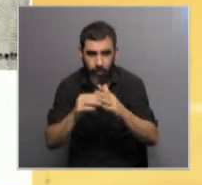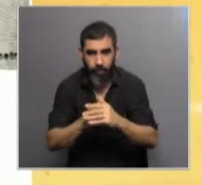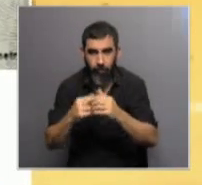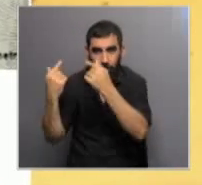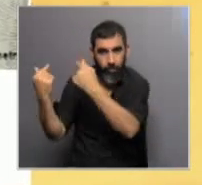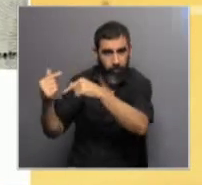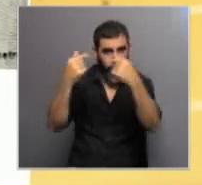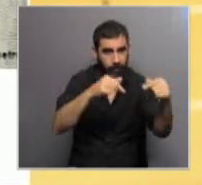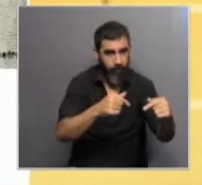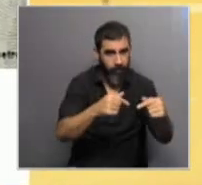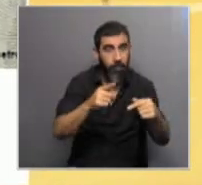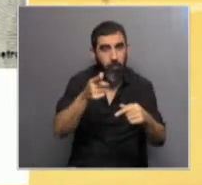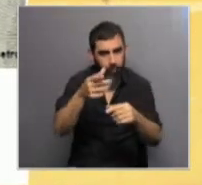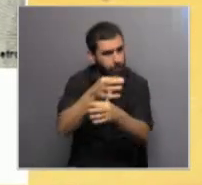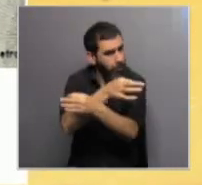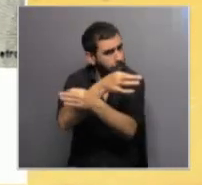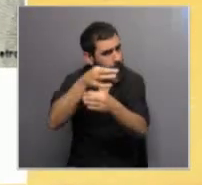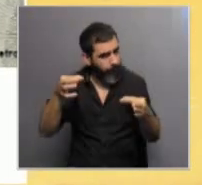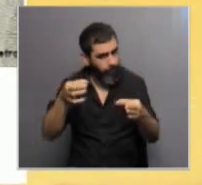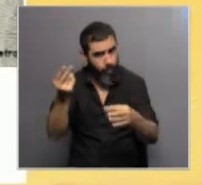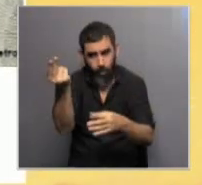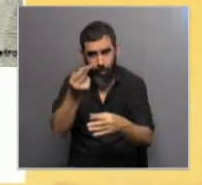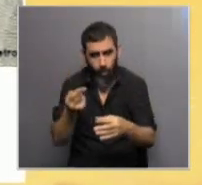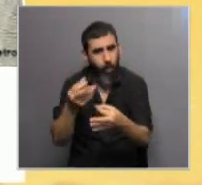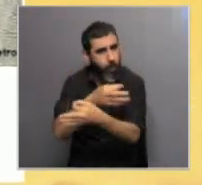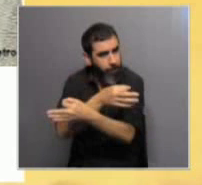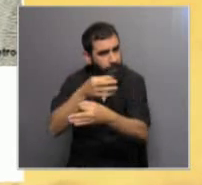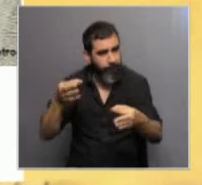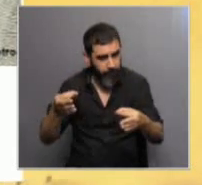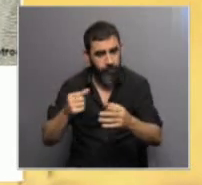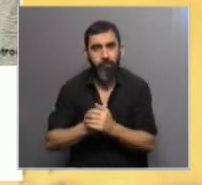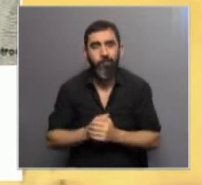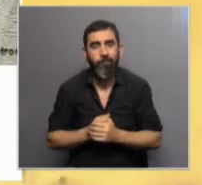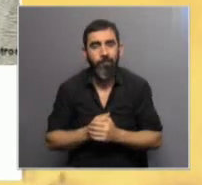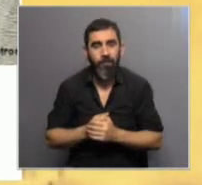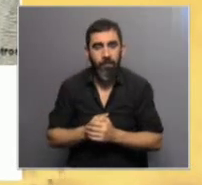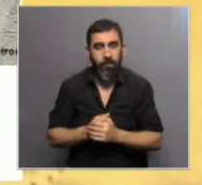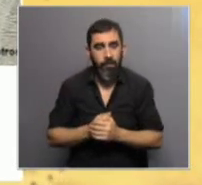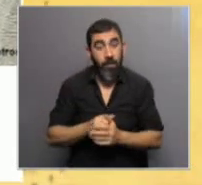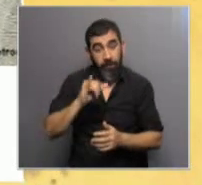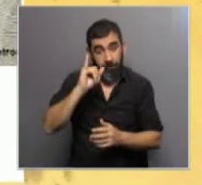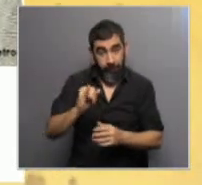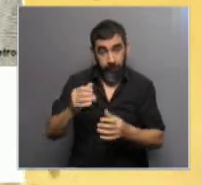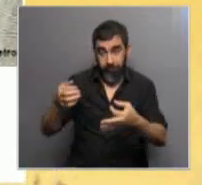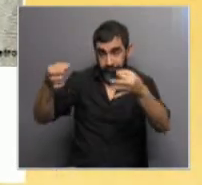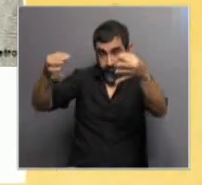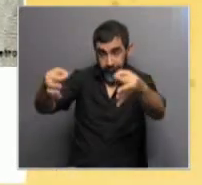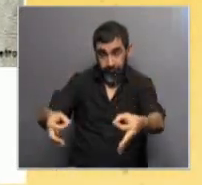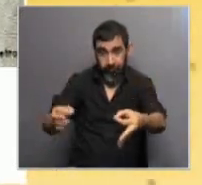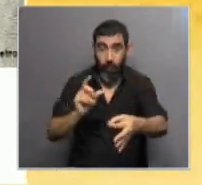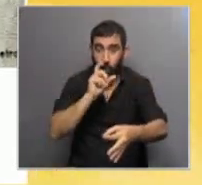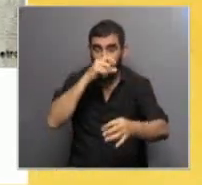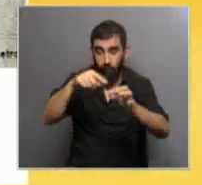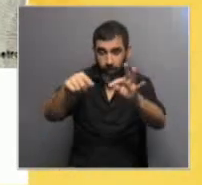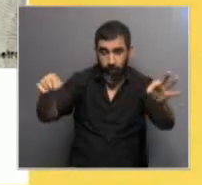nada y además está perfecto la carta que no es que haya pues en aquella época nada cuando uno la pone arriba el catastro a montevideo no